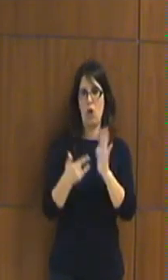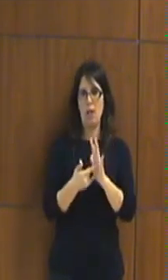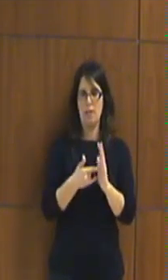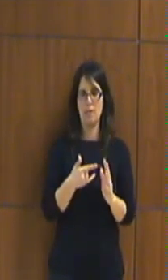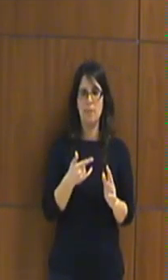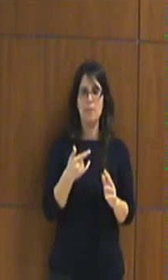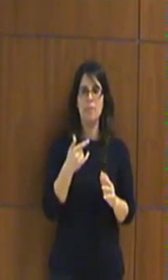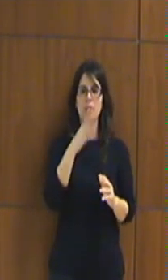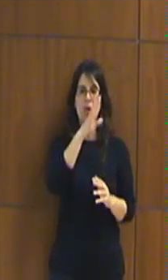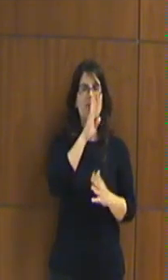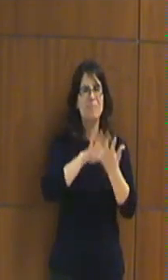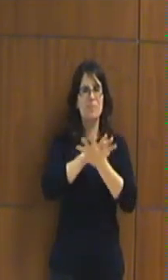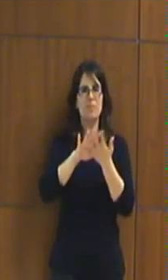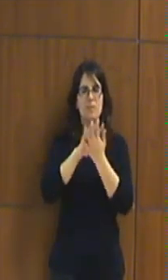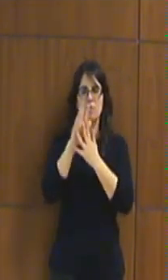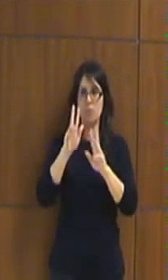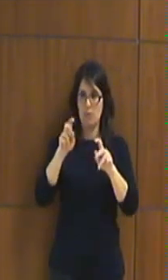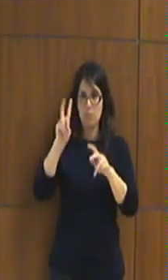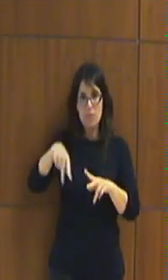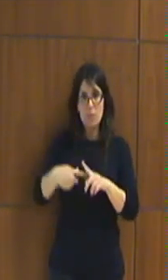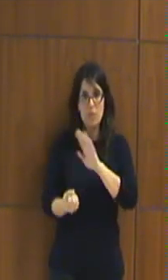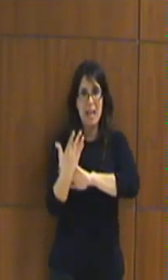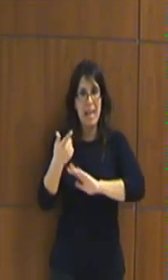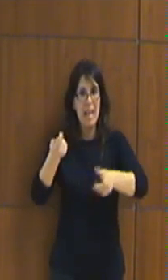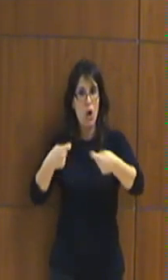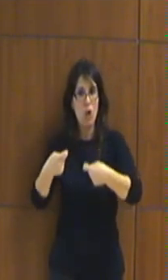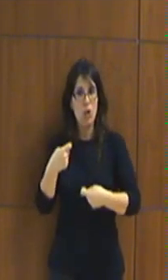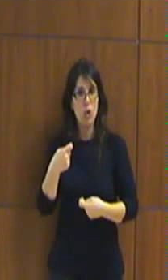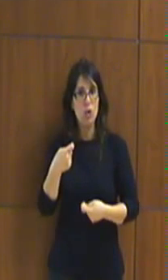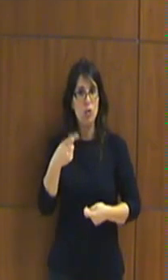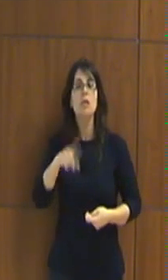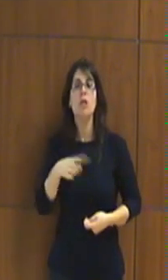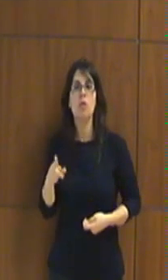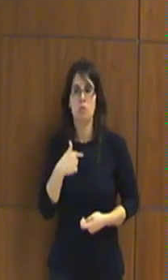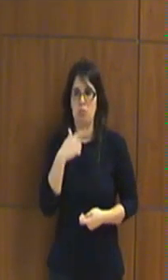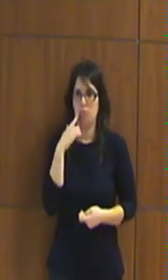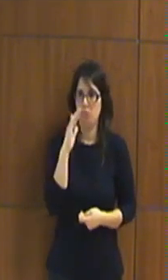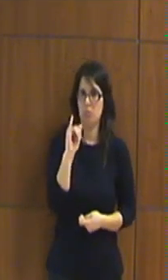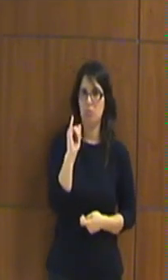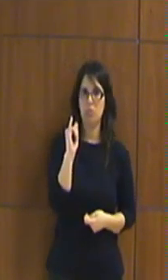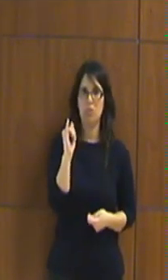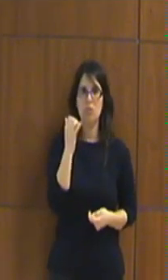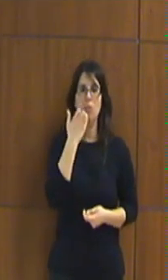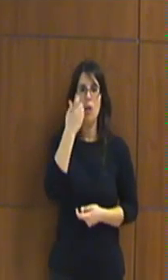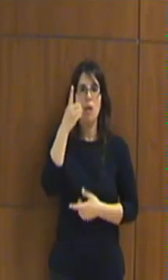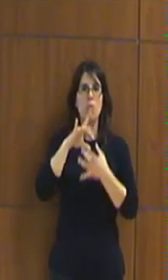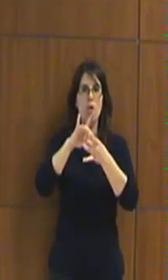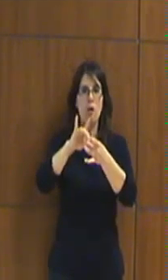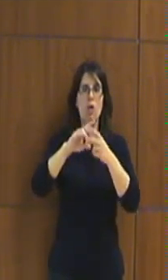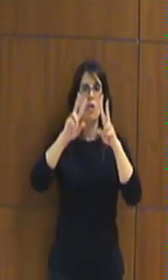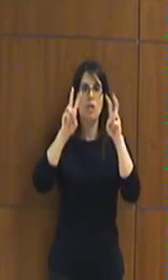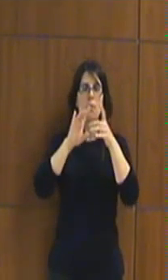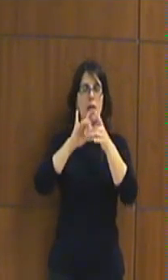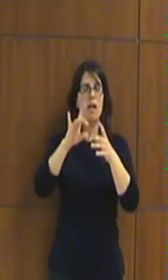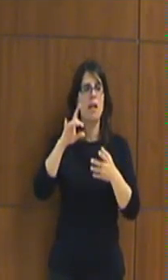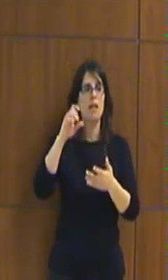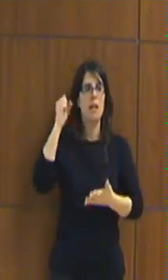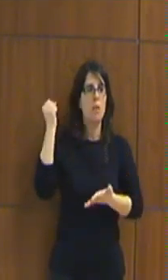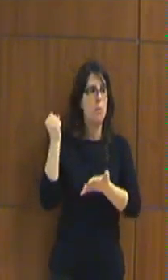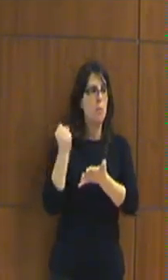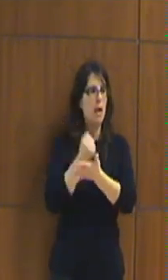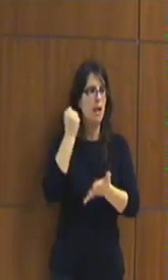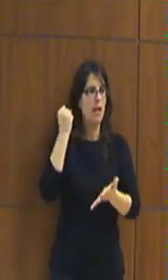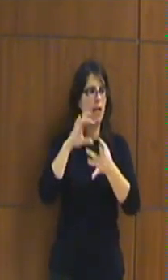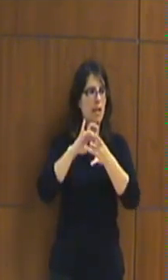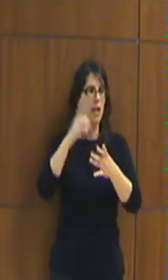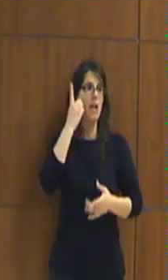hay un negocio importantísimo. Ahora mismo hay la marca líder de teléfonos inteligentes, de smartphone, tiene